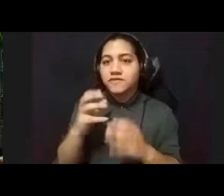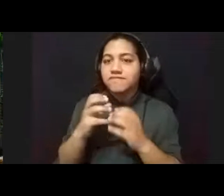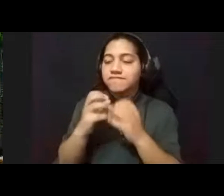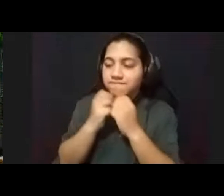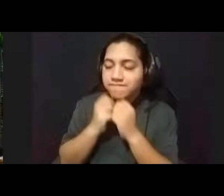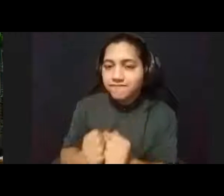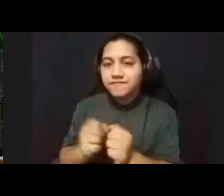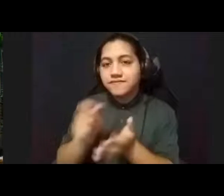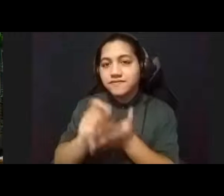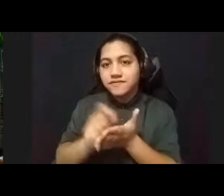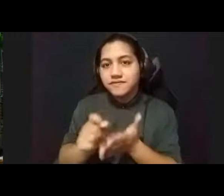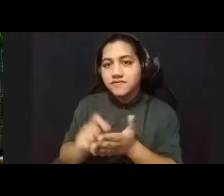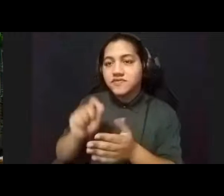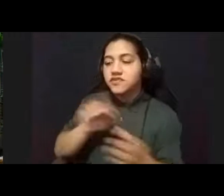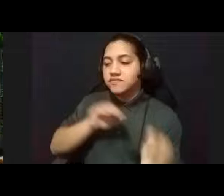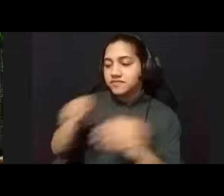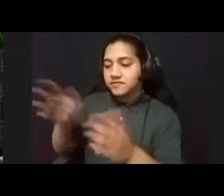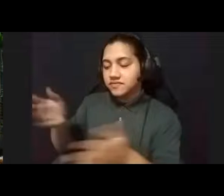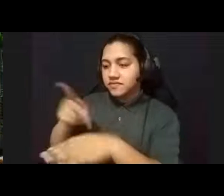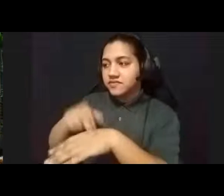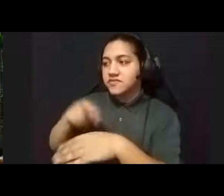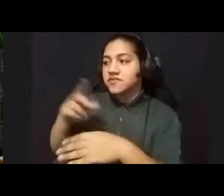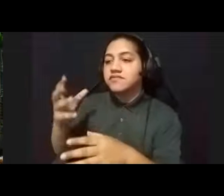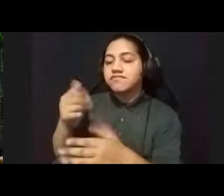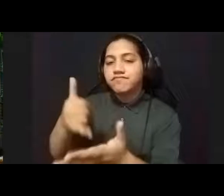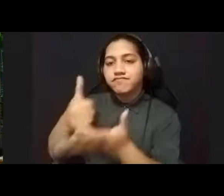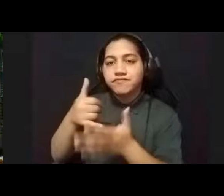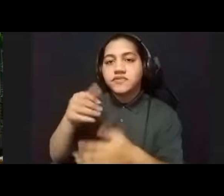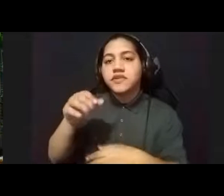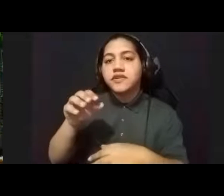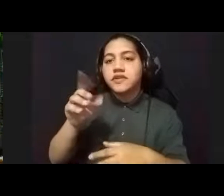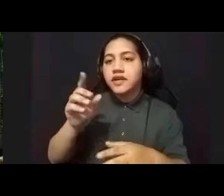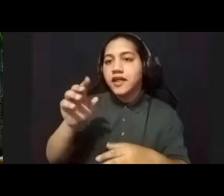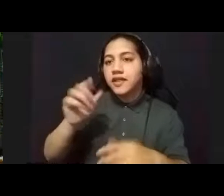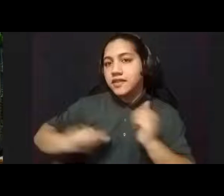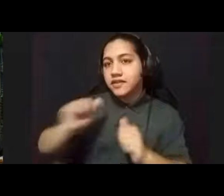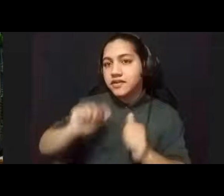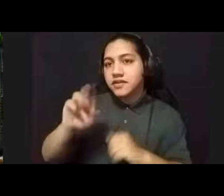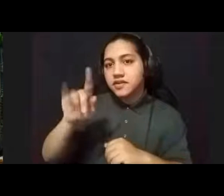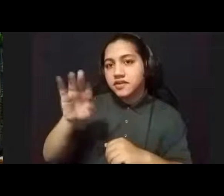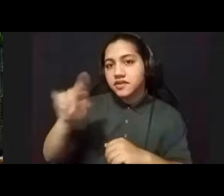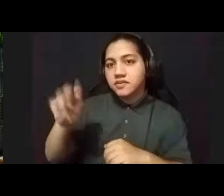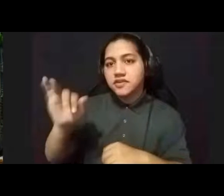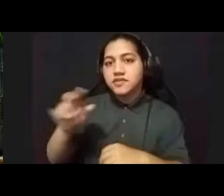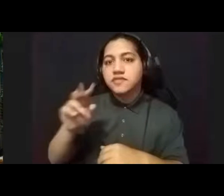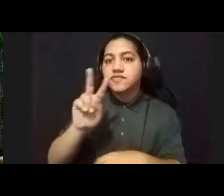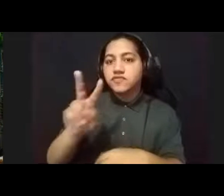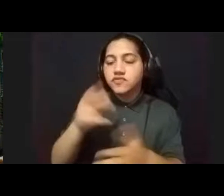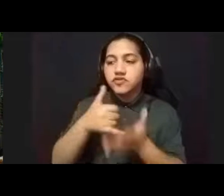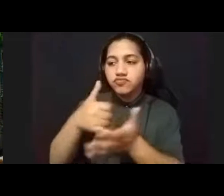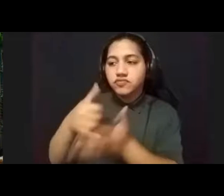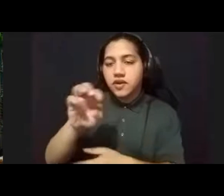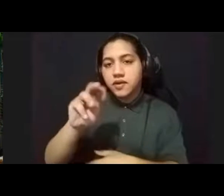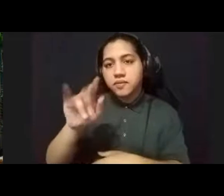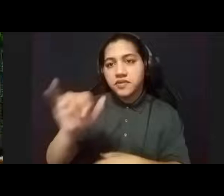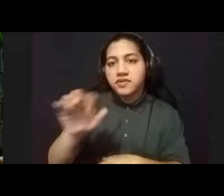ganó el premio de dramaturgia René Márquez. Tiene 2 premios Emmy por 2 libretos que escribió y varios premios relacionados